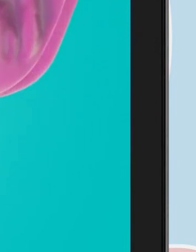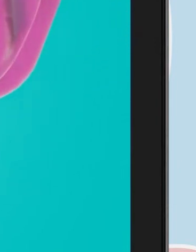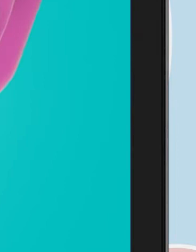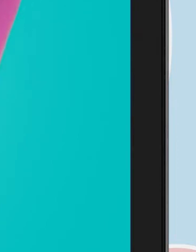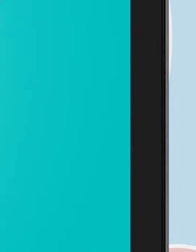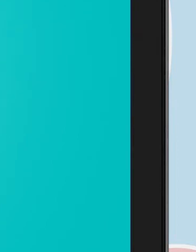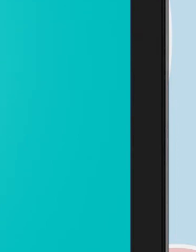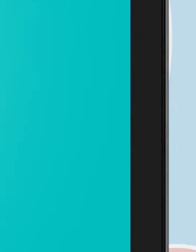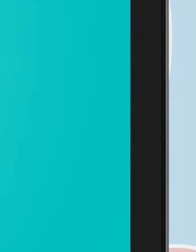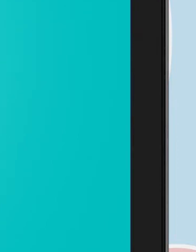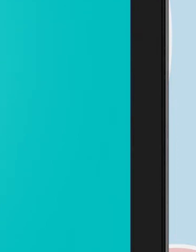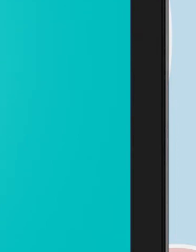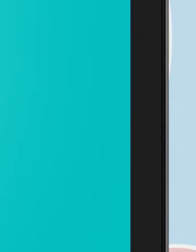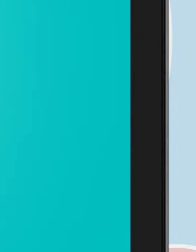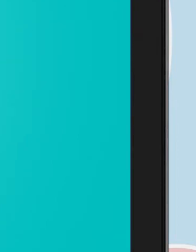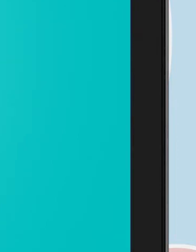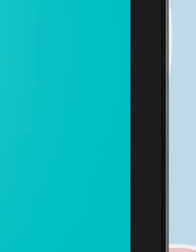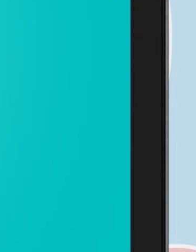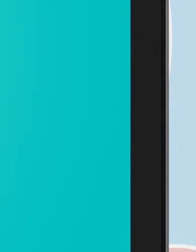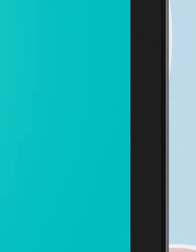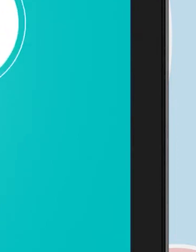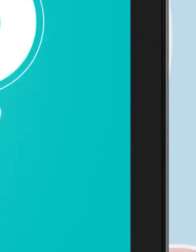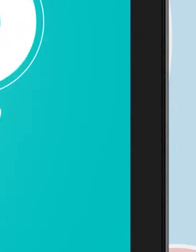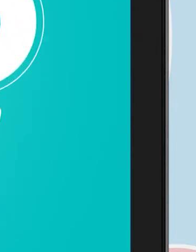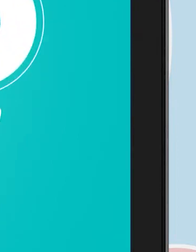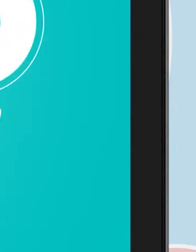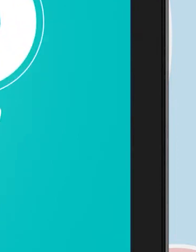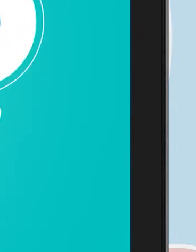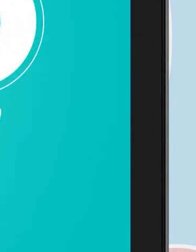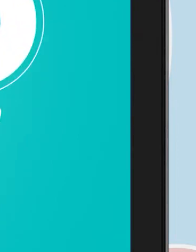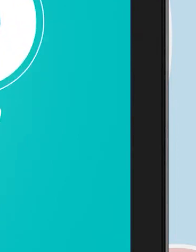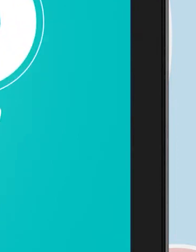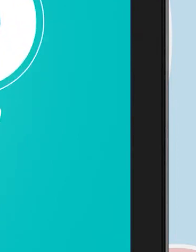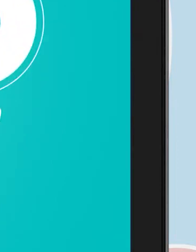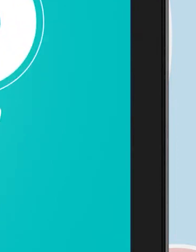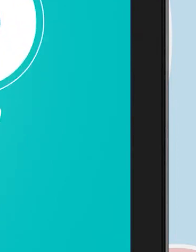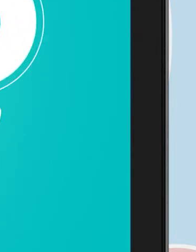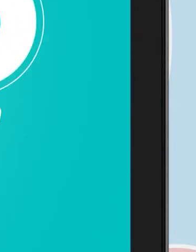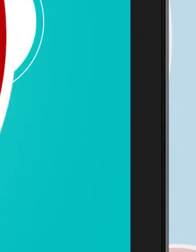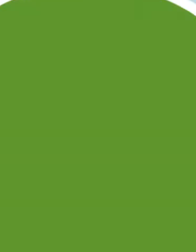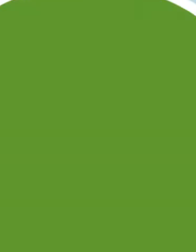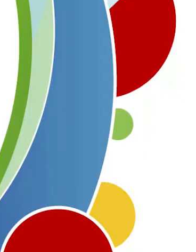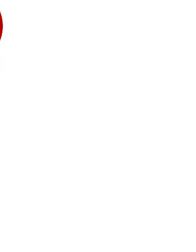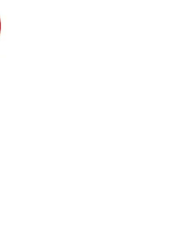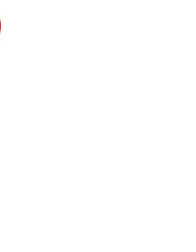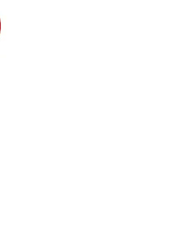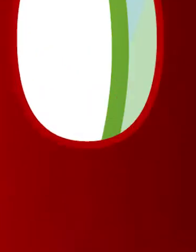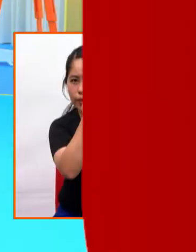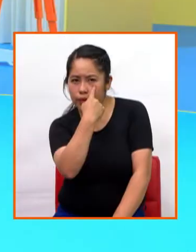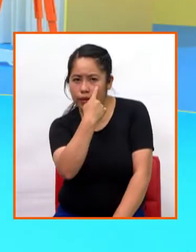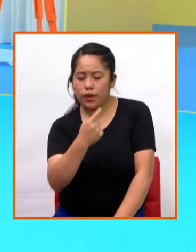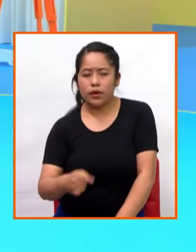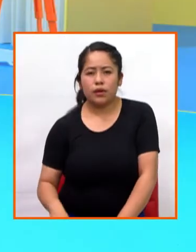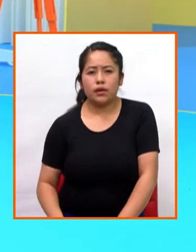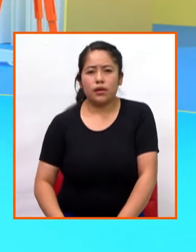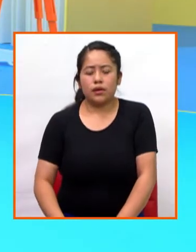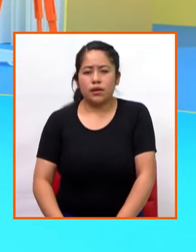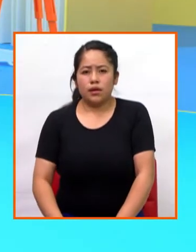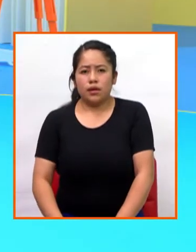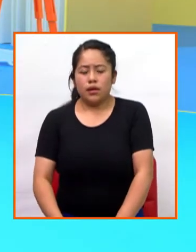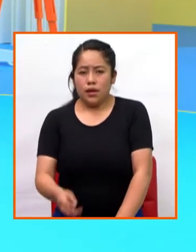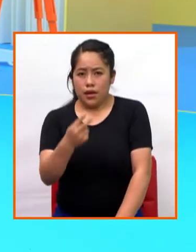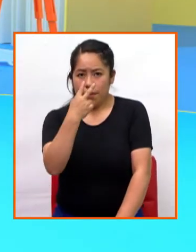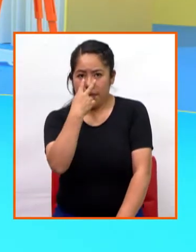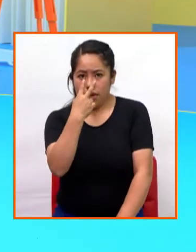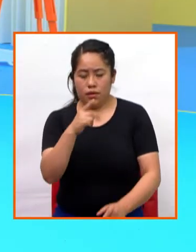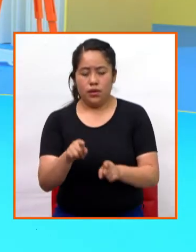se encarga de la información visual. Entonces, muy interesante este tema. También tenemos la